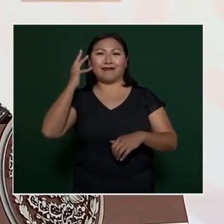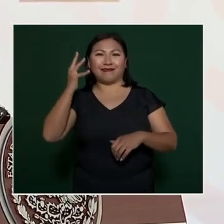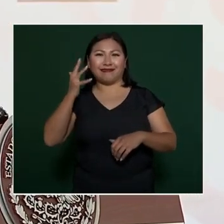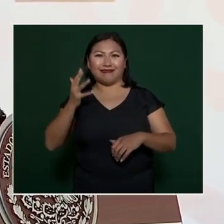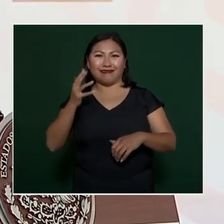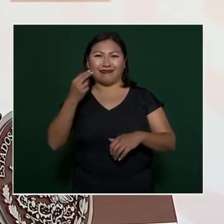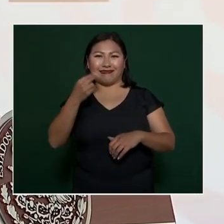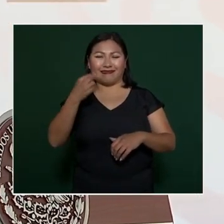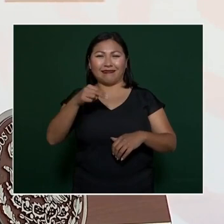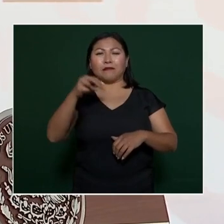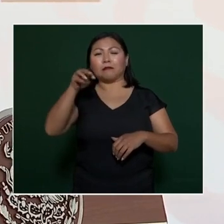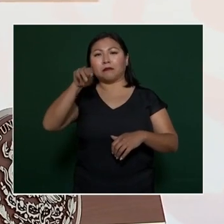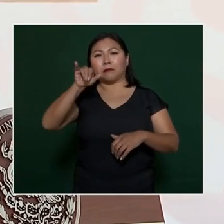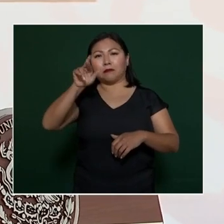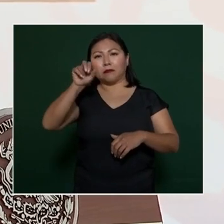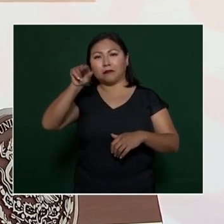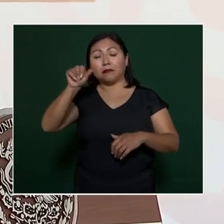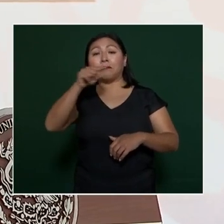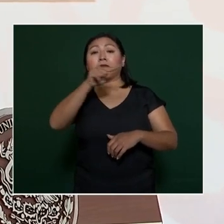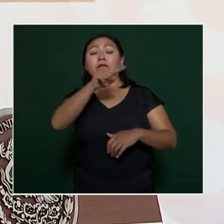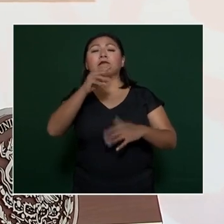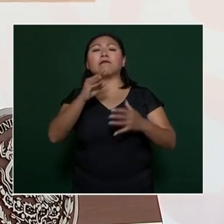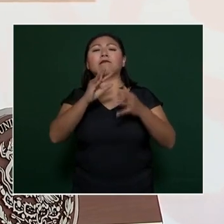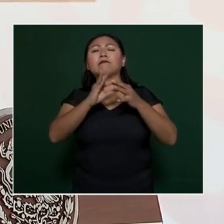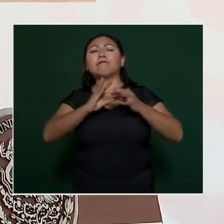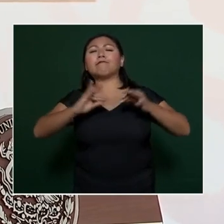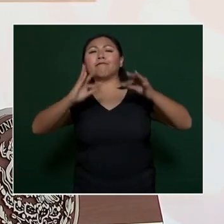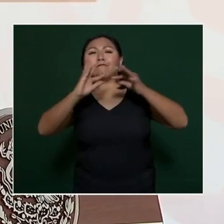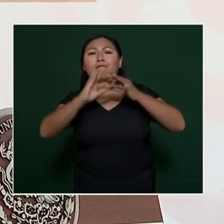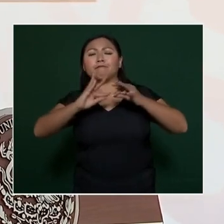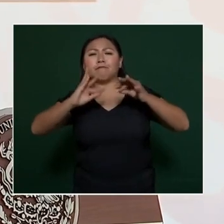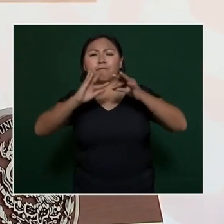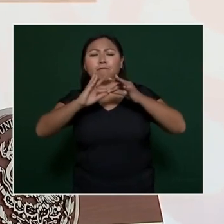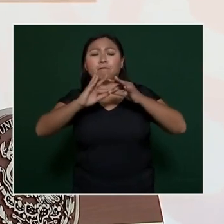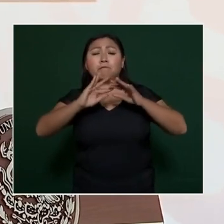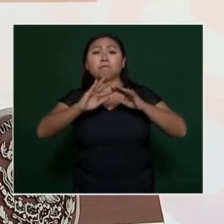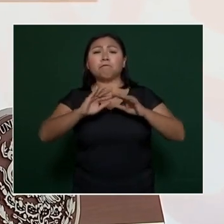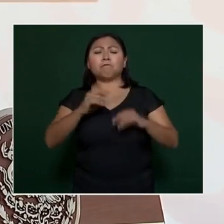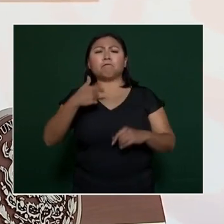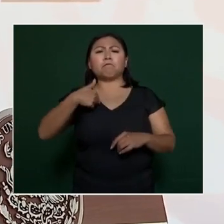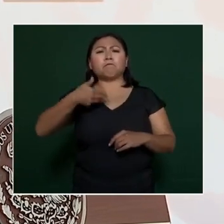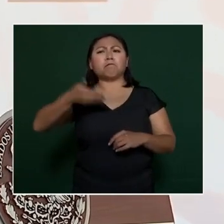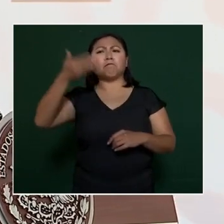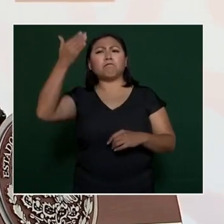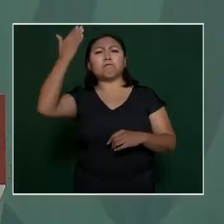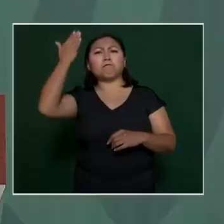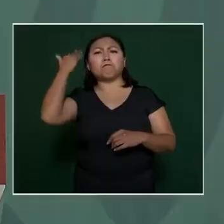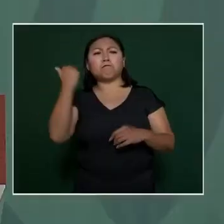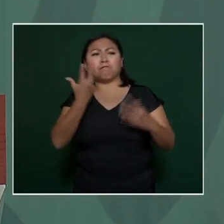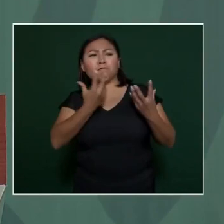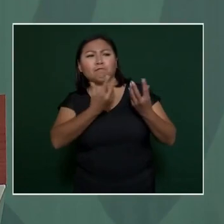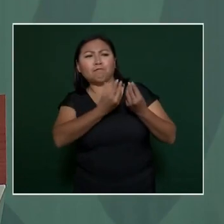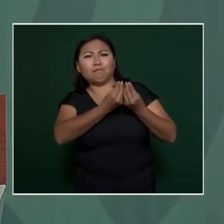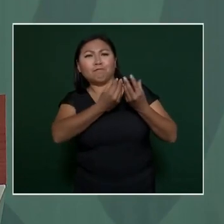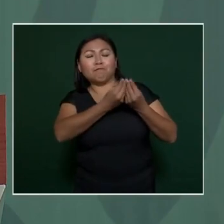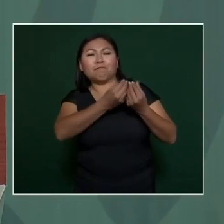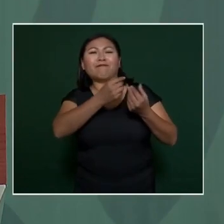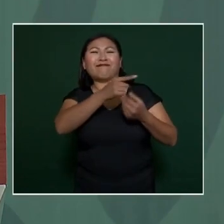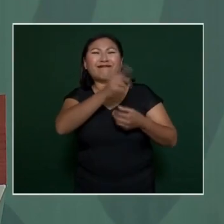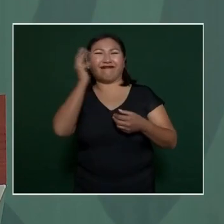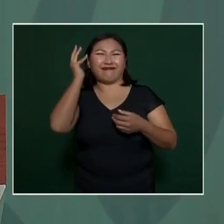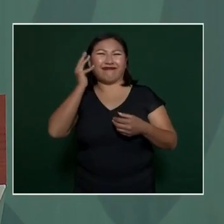olmeda hemos trabajado con la gobernadora María del